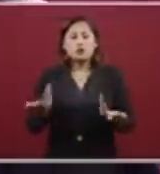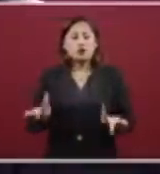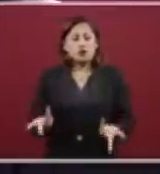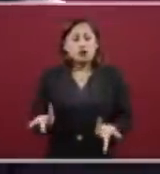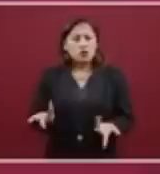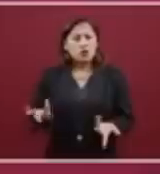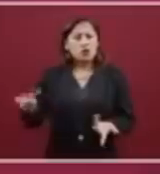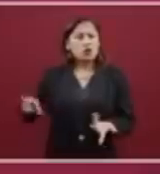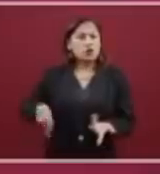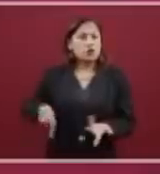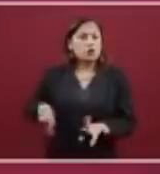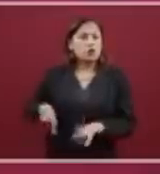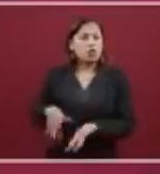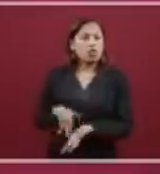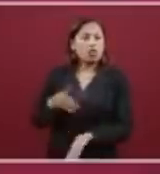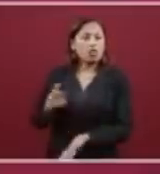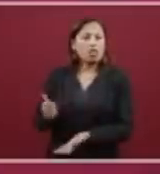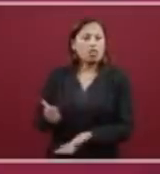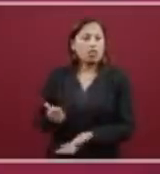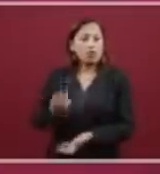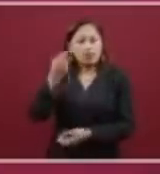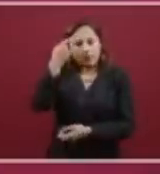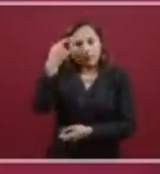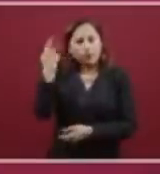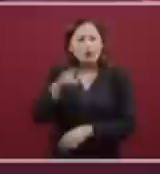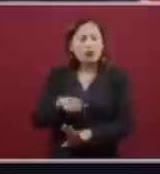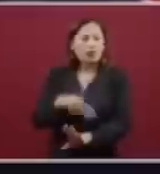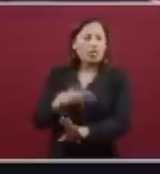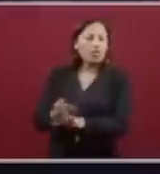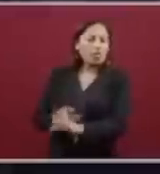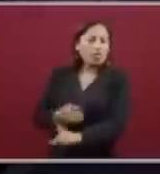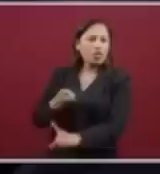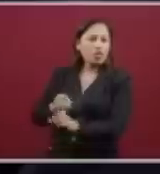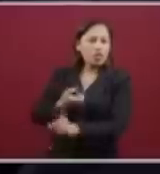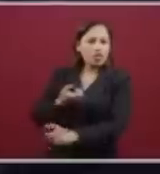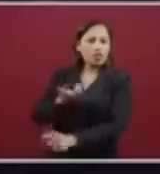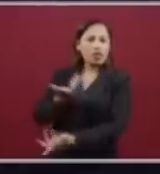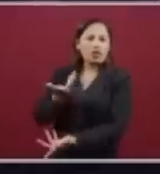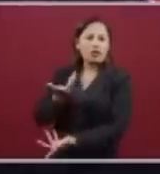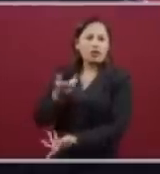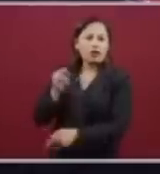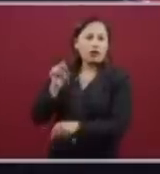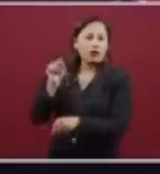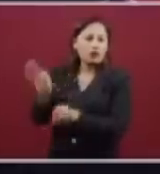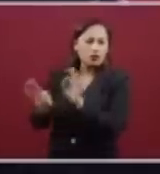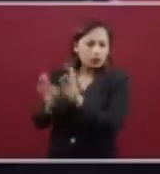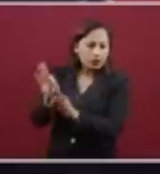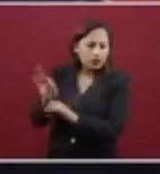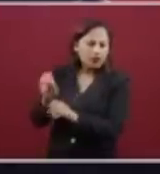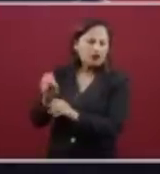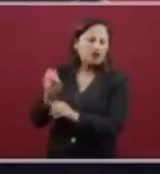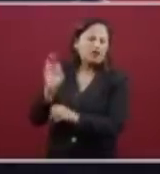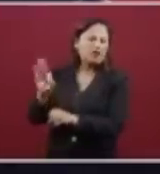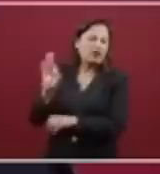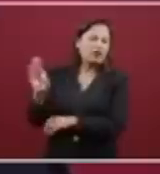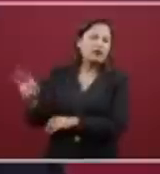para amedrentar para intimidar mucho menos para reprimir